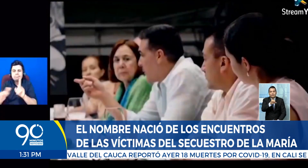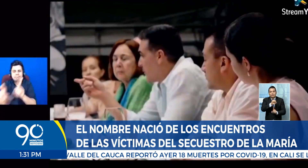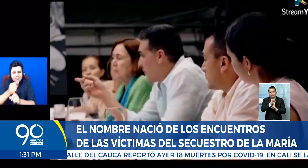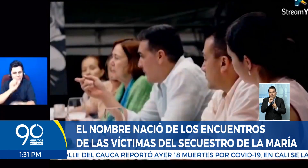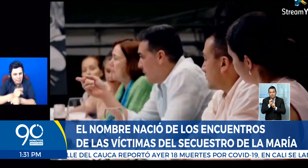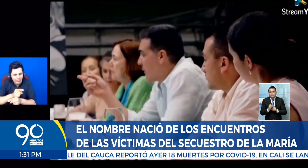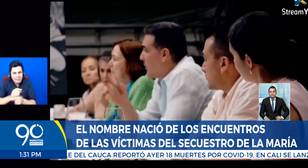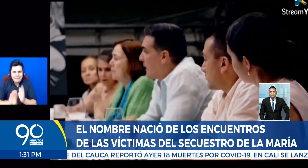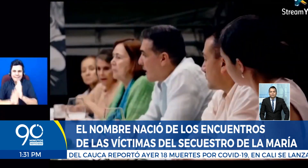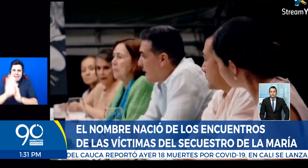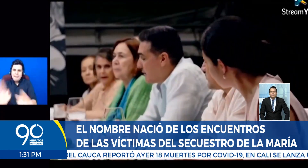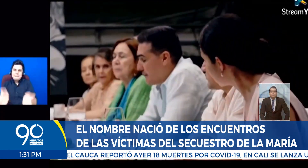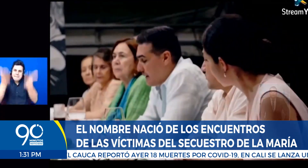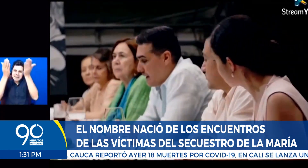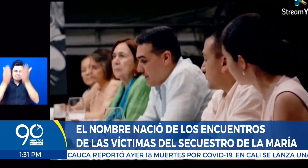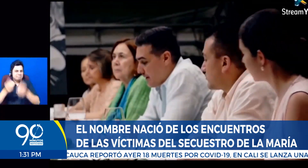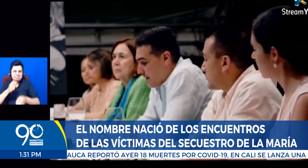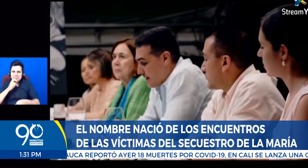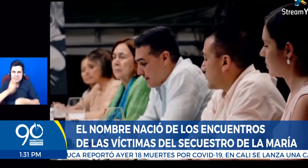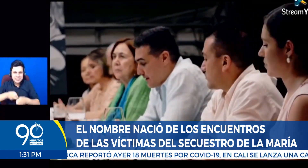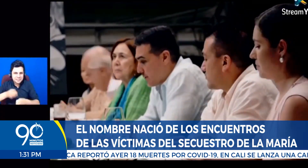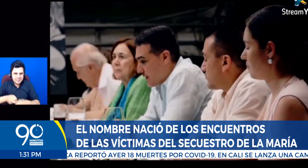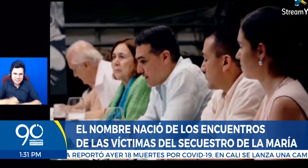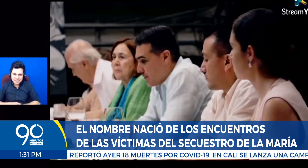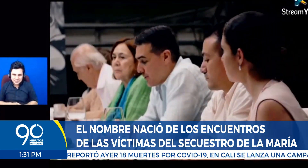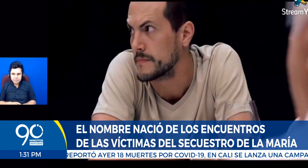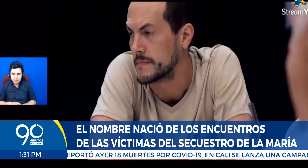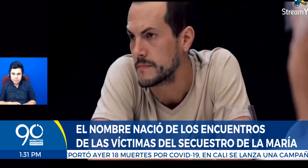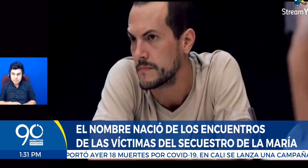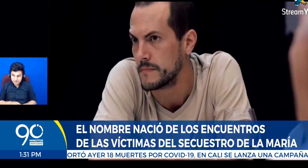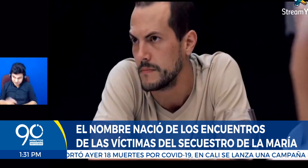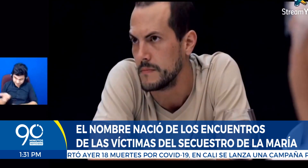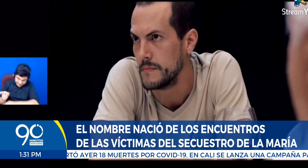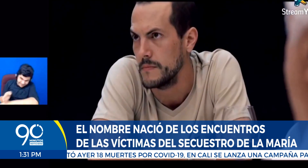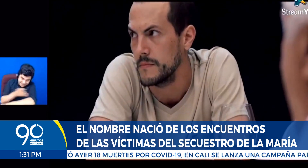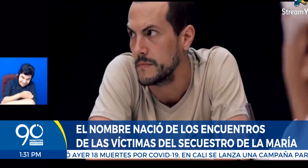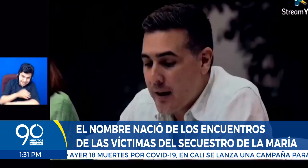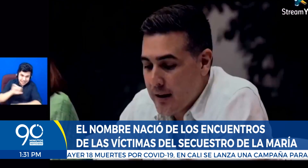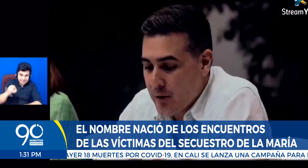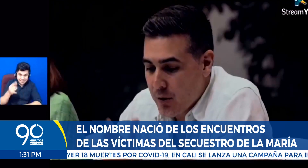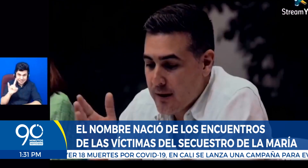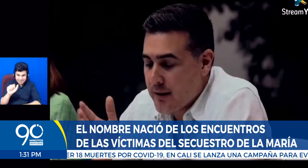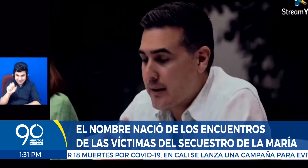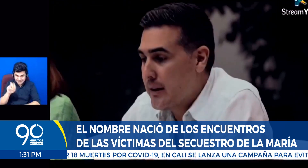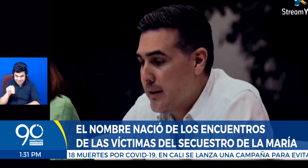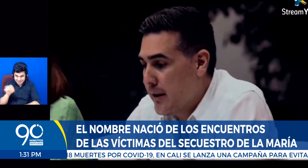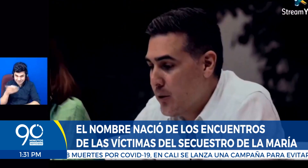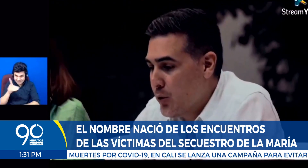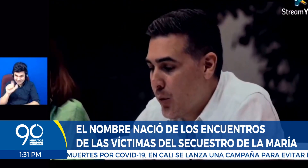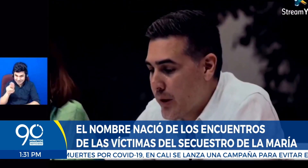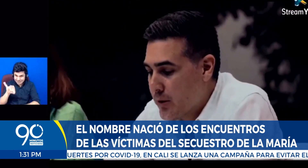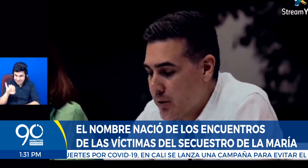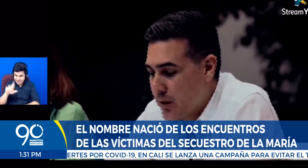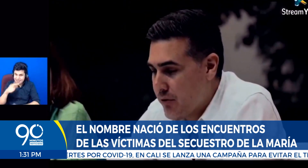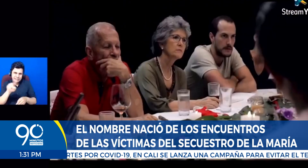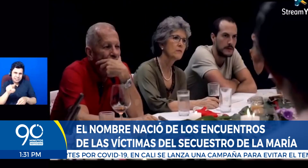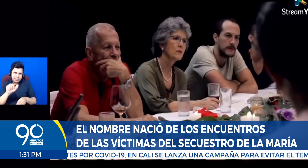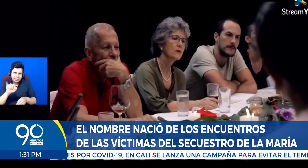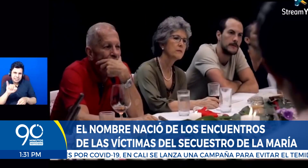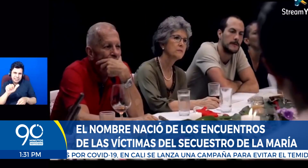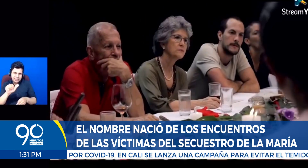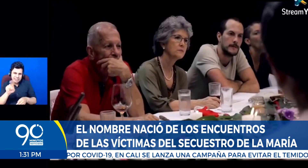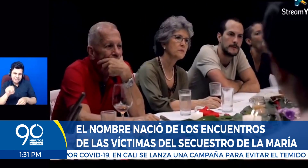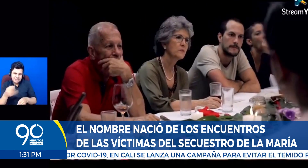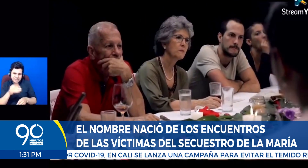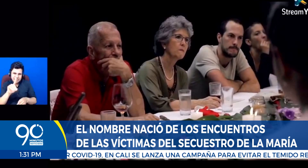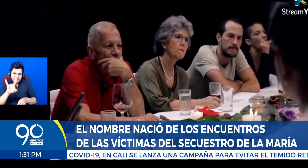parte del grupo de las víctimas de este suceso se han reunido periódicamente durante 20 años donde conversan recuerdan y